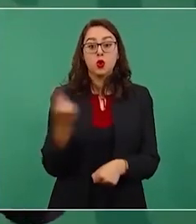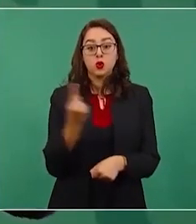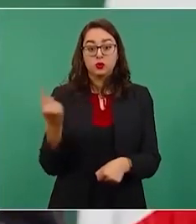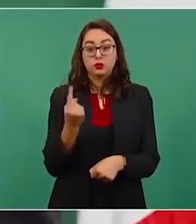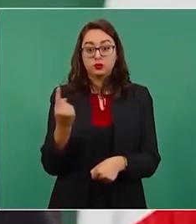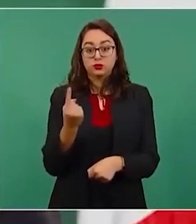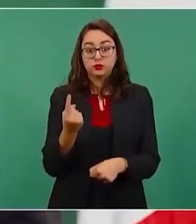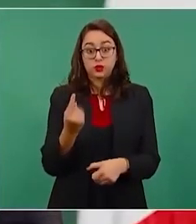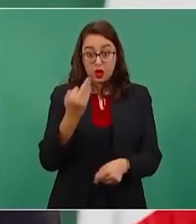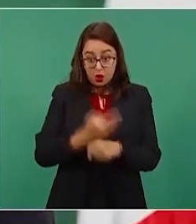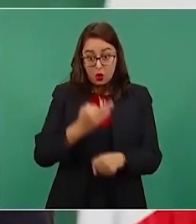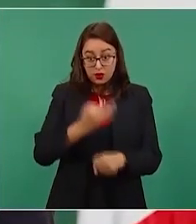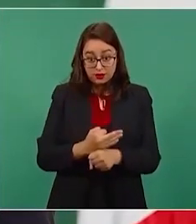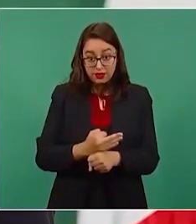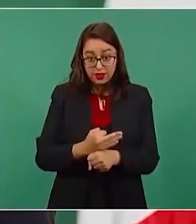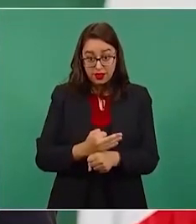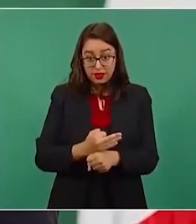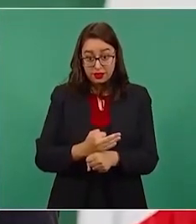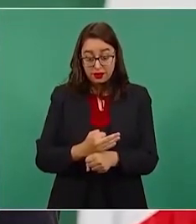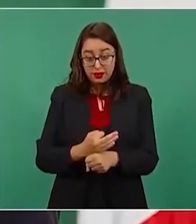es aplicarlo ahora,